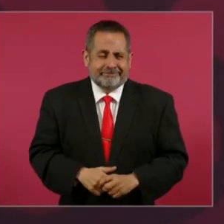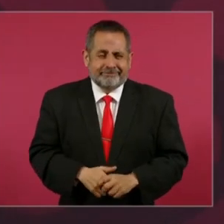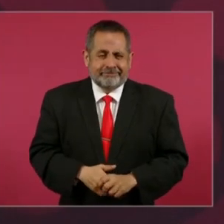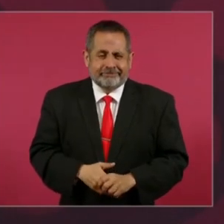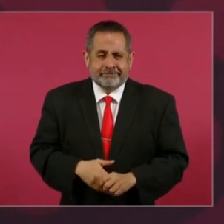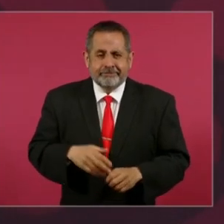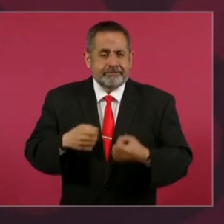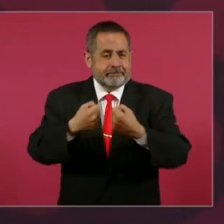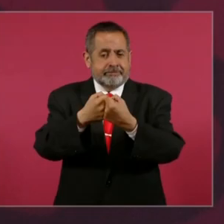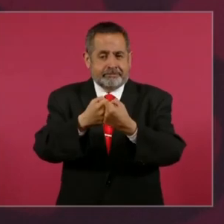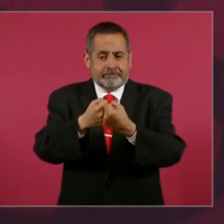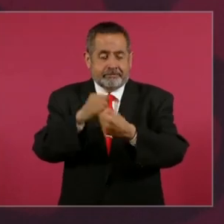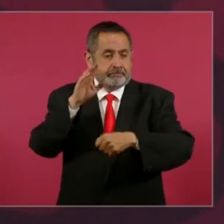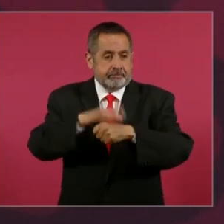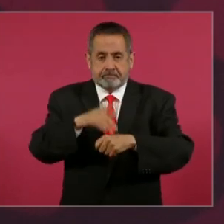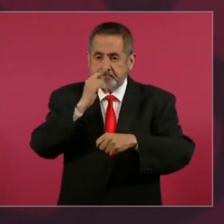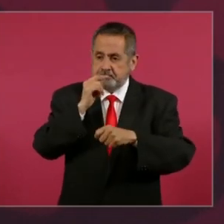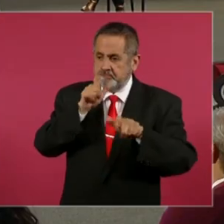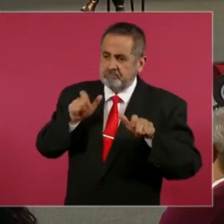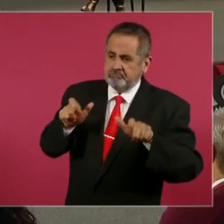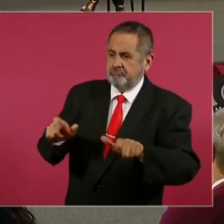en la frontera,